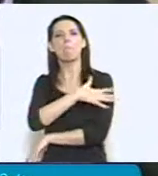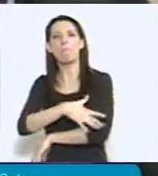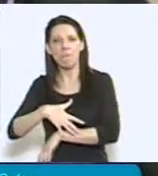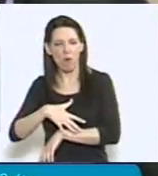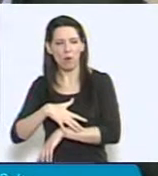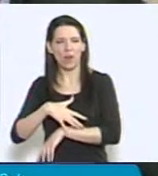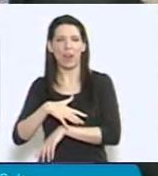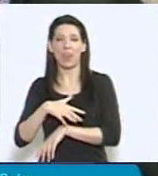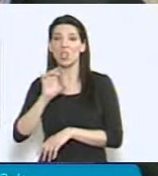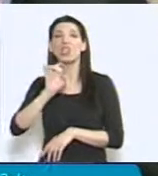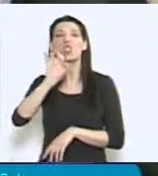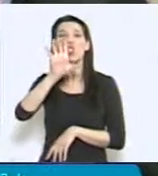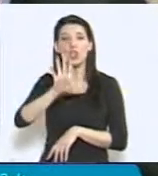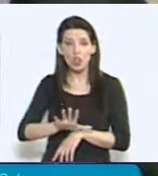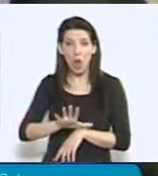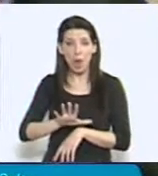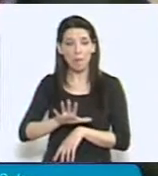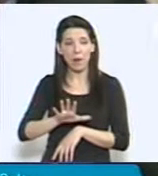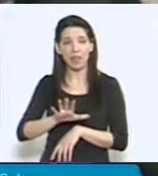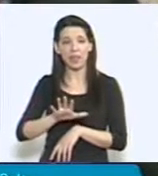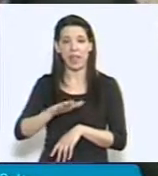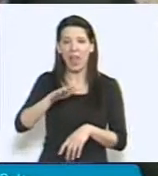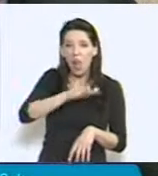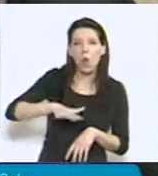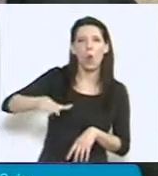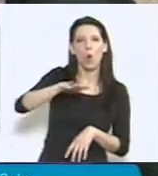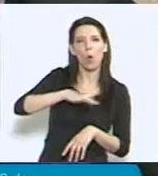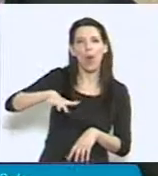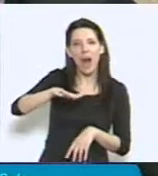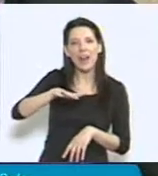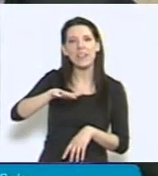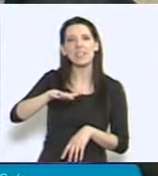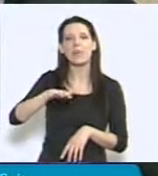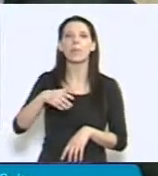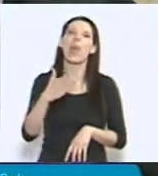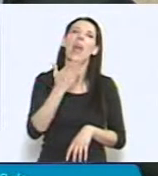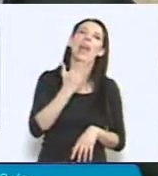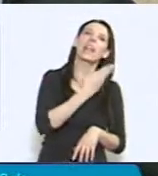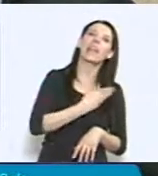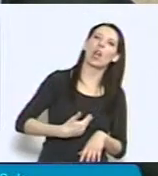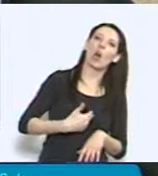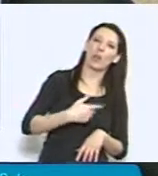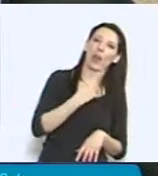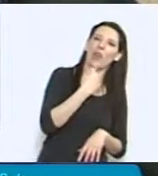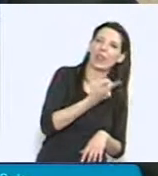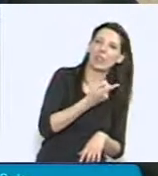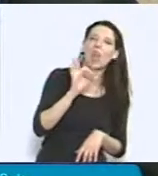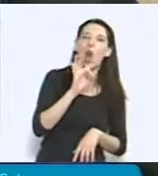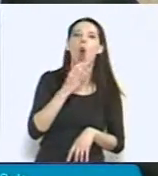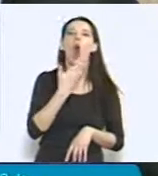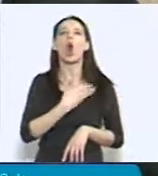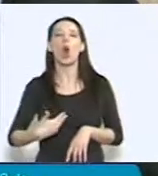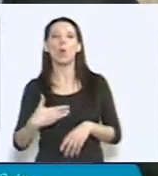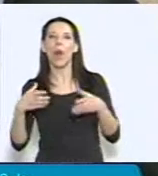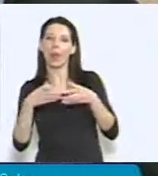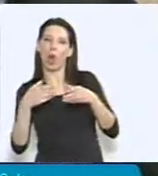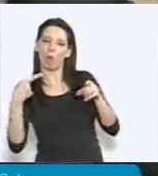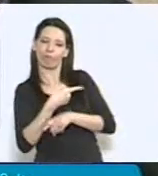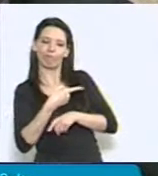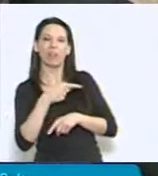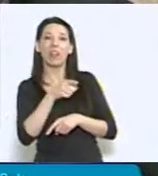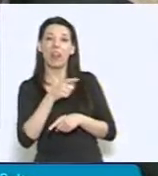Esta pobreza que hoy es señalada en una estadística que se publicó el día de ayer, está